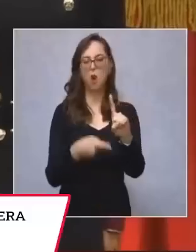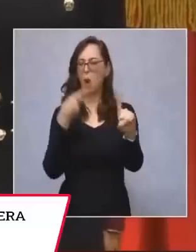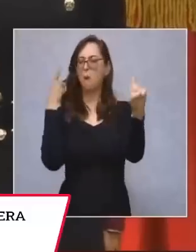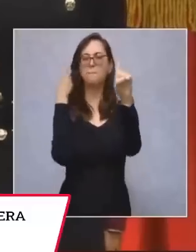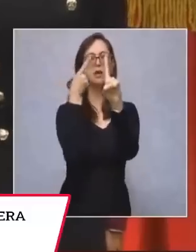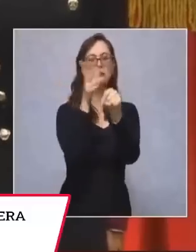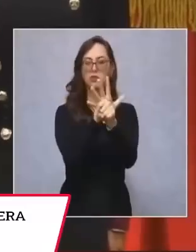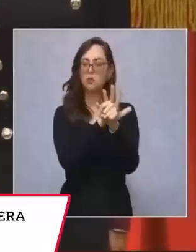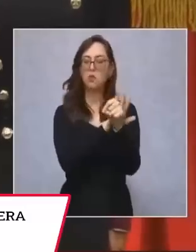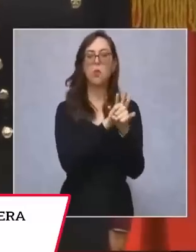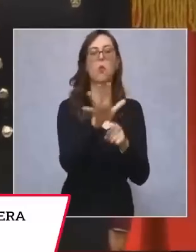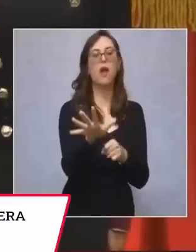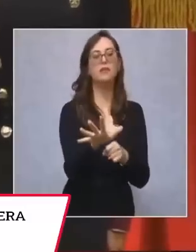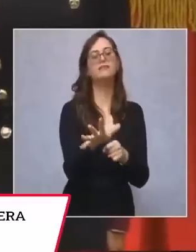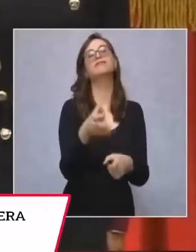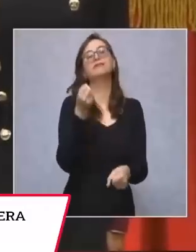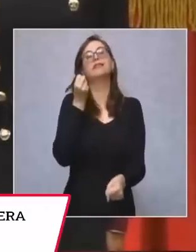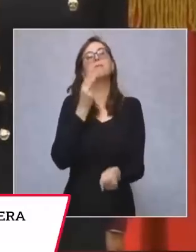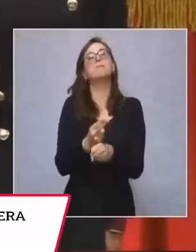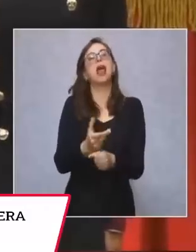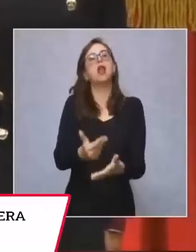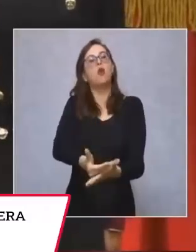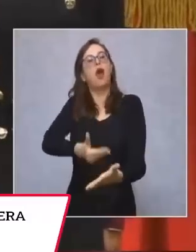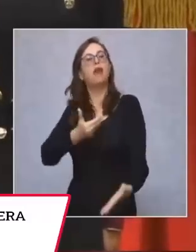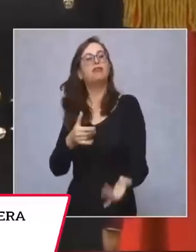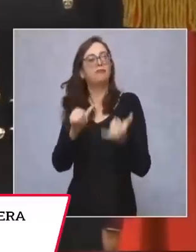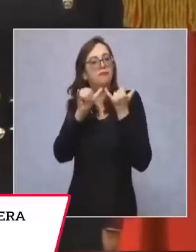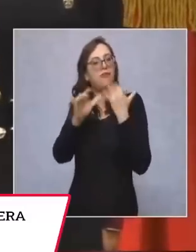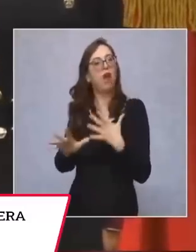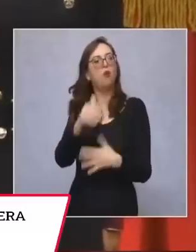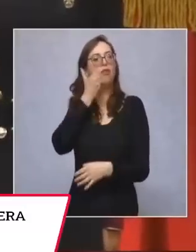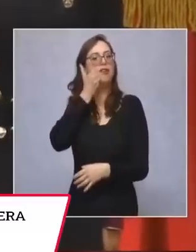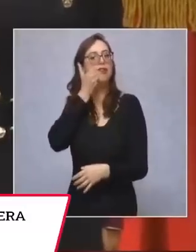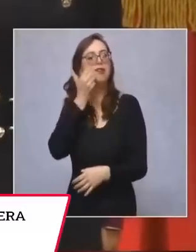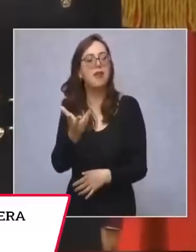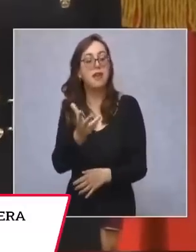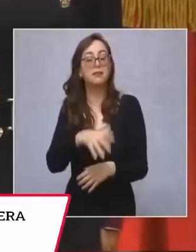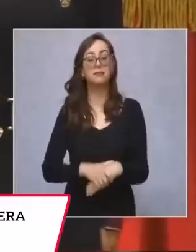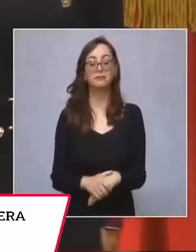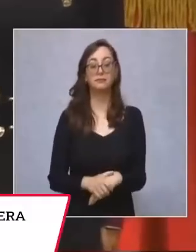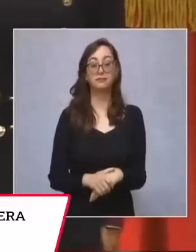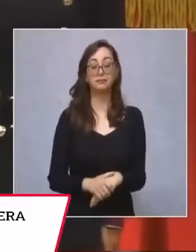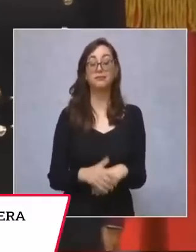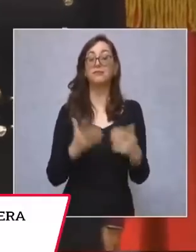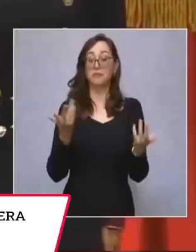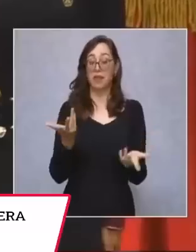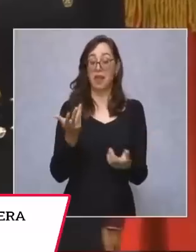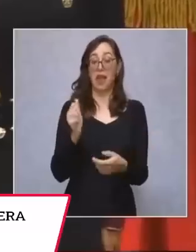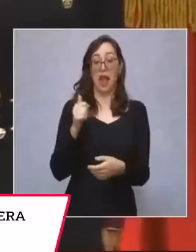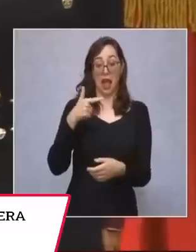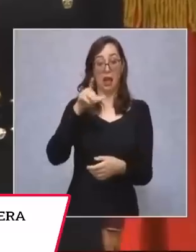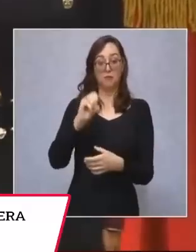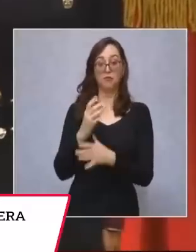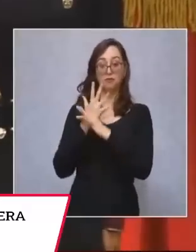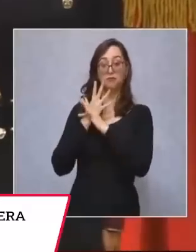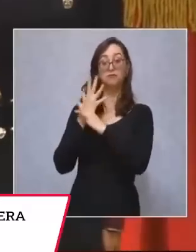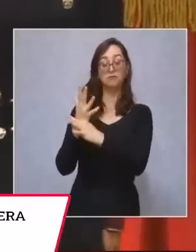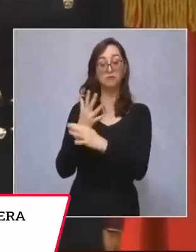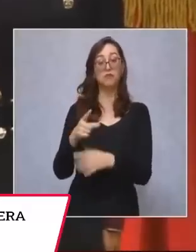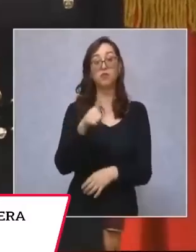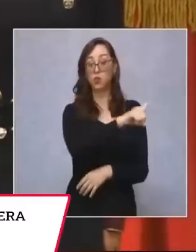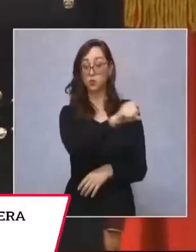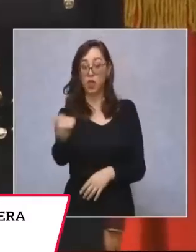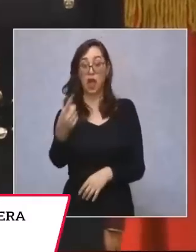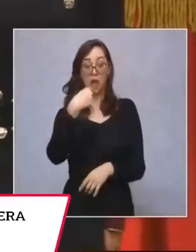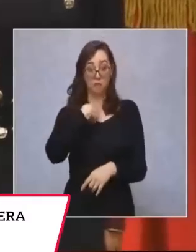tener este tipo de cuidado con el medio ambiente. Se va a planear también la transición energética, y eso es algo